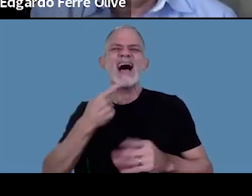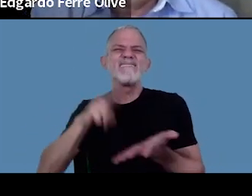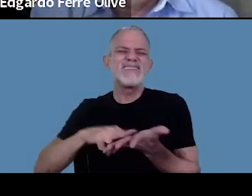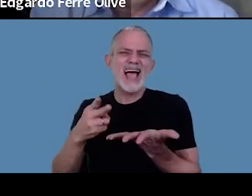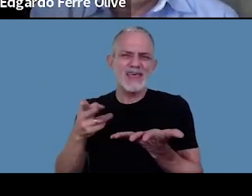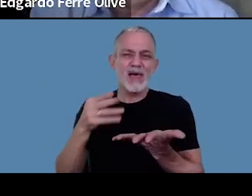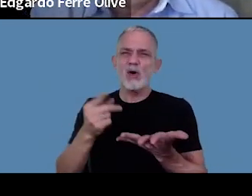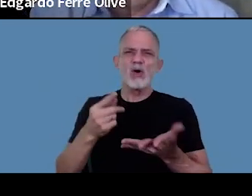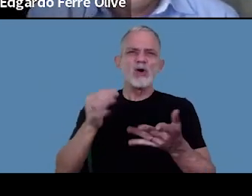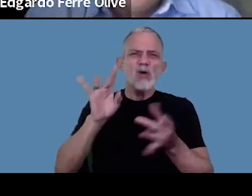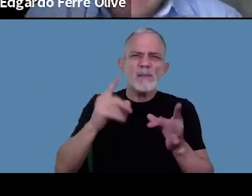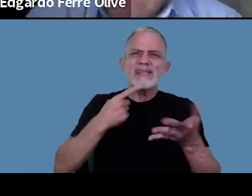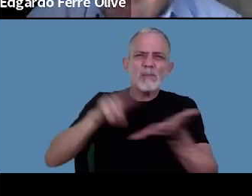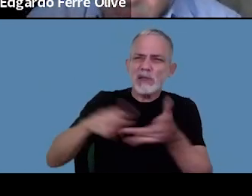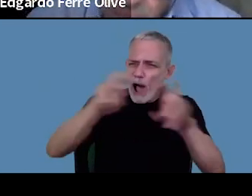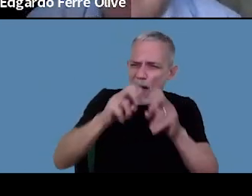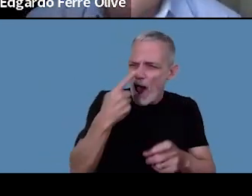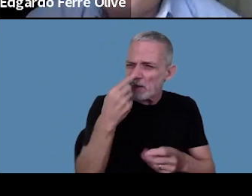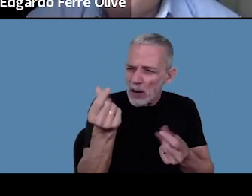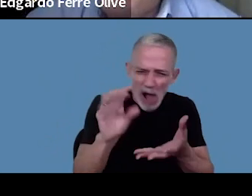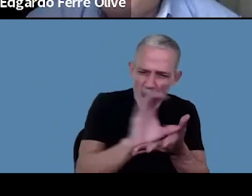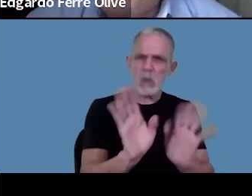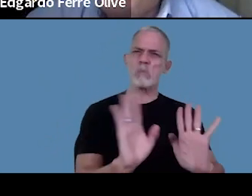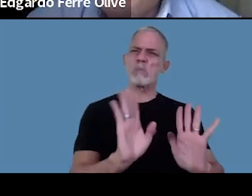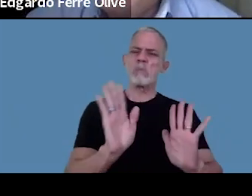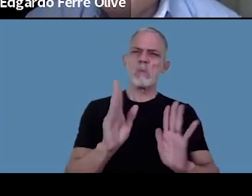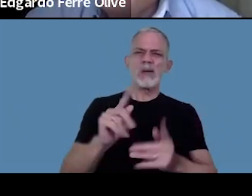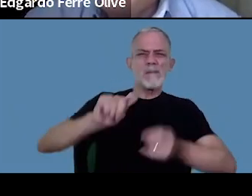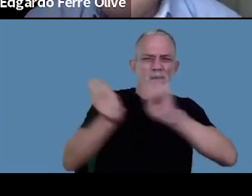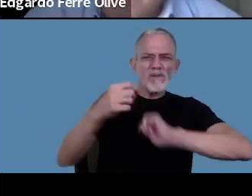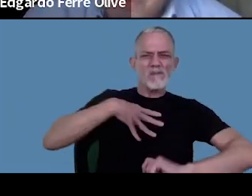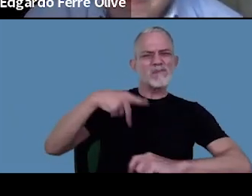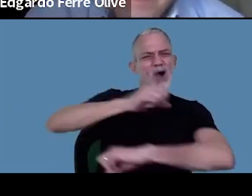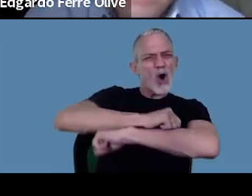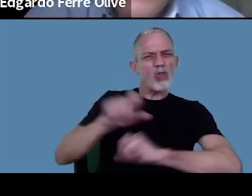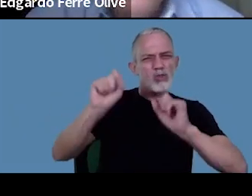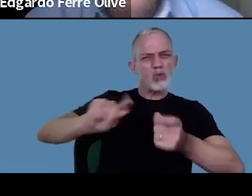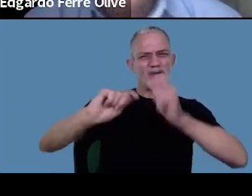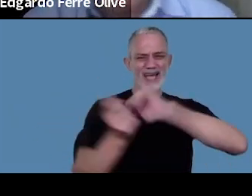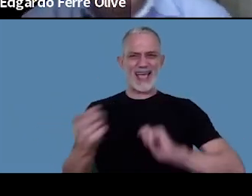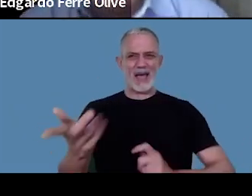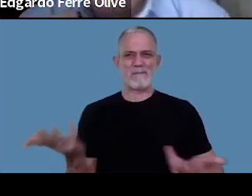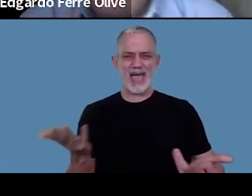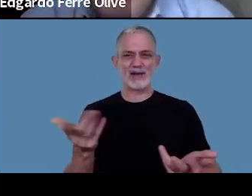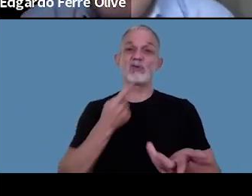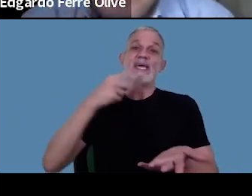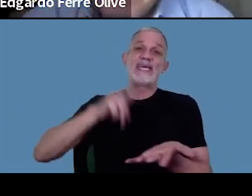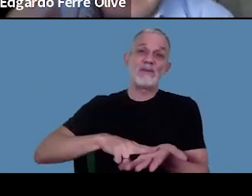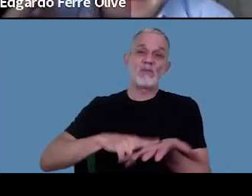pura, no busca la recaudación, sino que busca modificar pautas de conducta. Por consiguiente, se transforma en un tributo